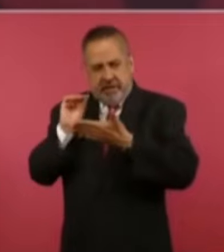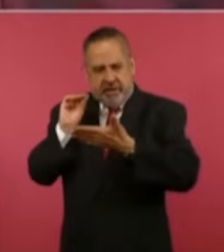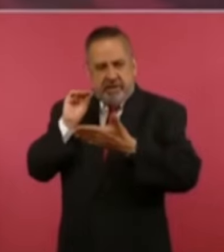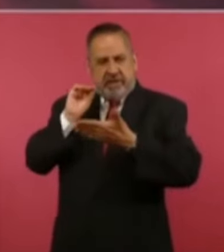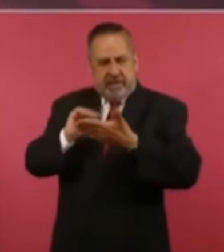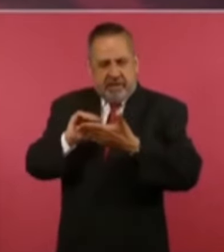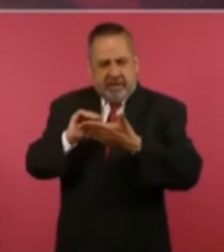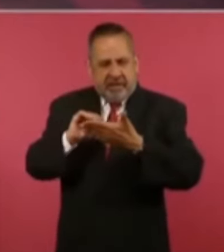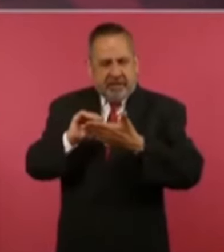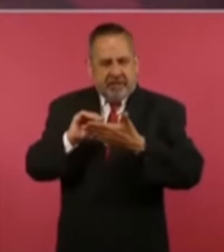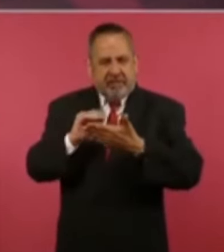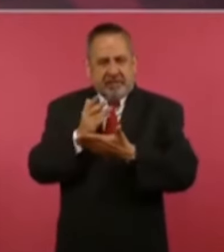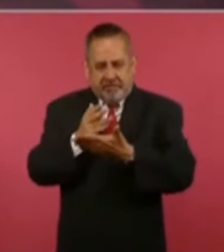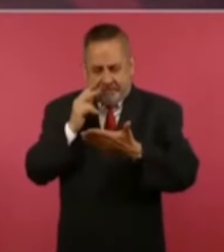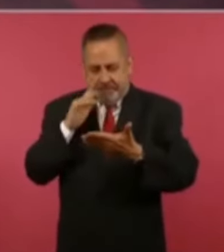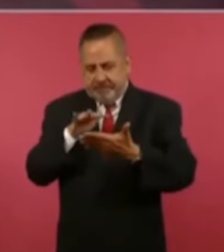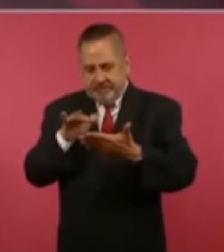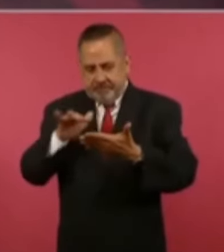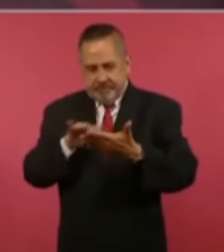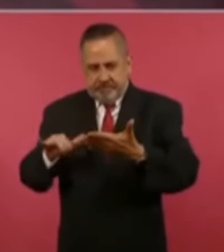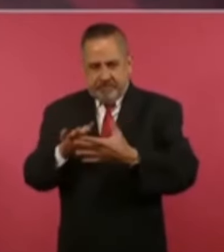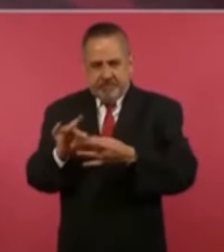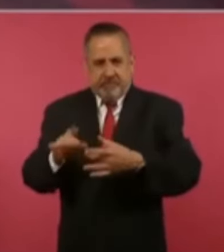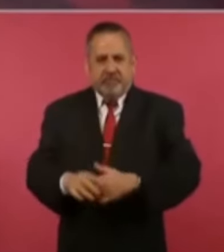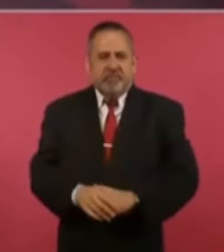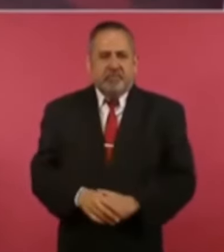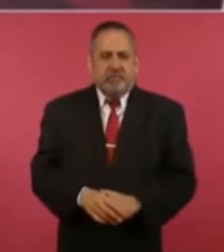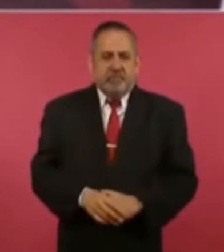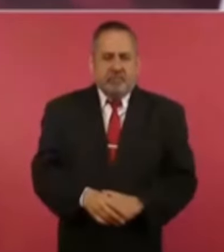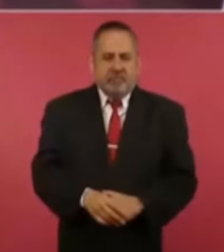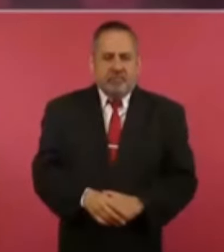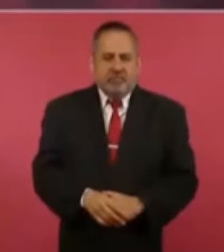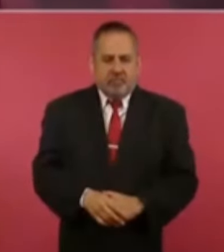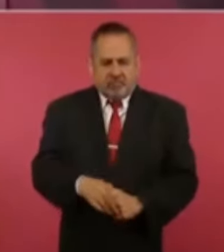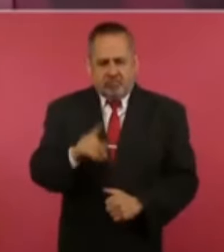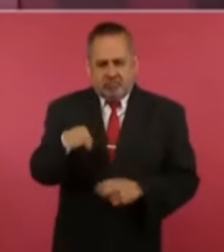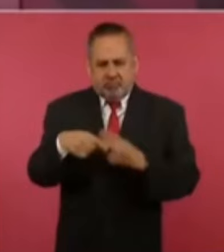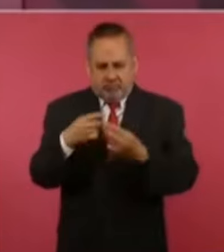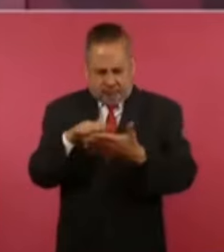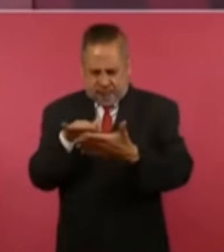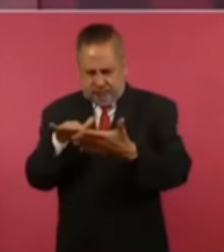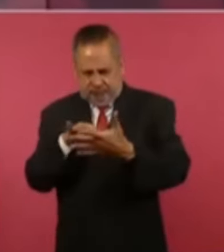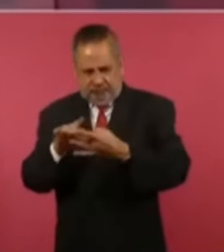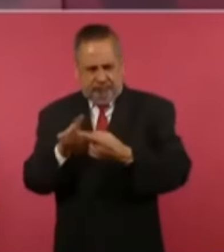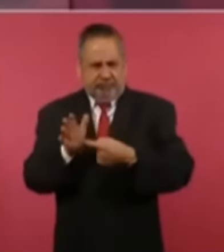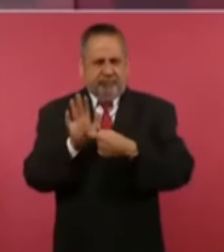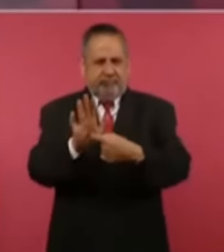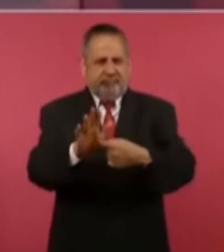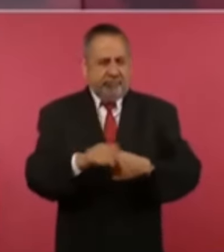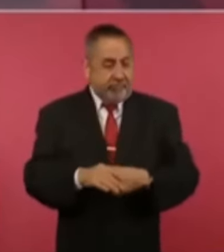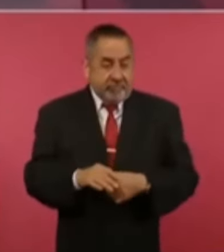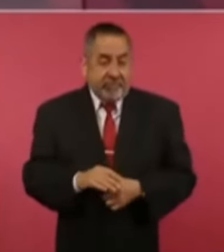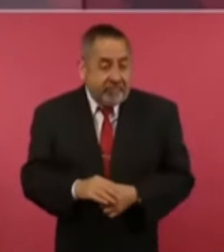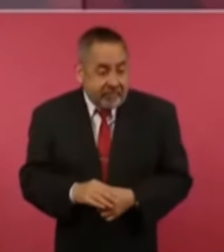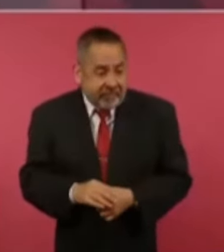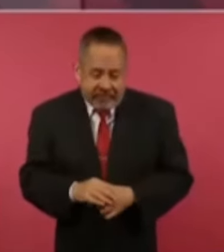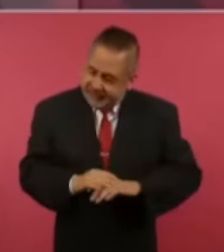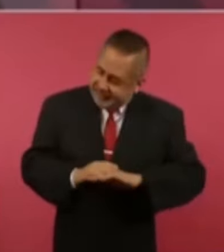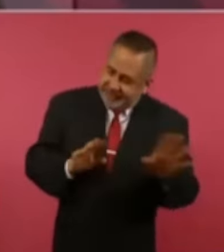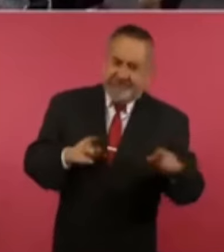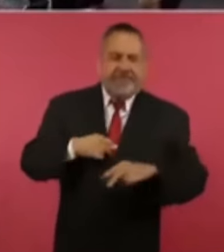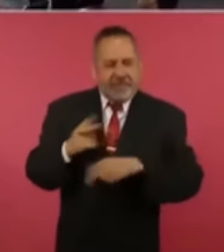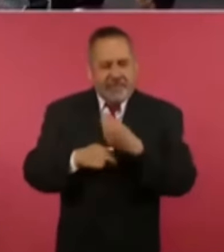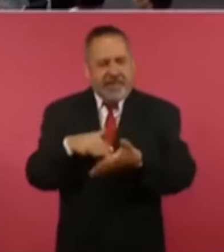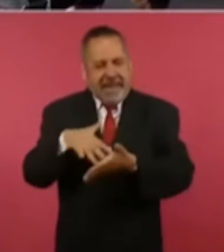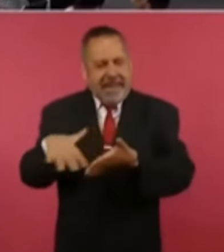pues voy a leer una parte. Nada más. No, es okay, que okay, ya okay. Ahora ya me diste entrada.